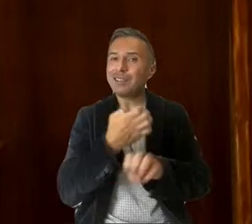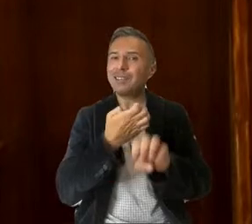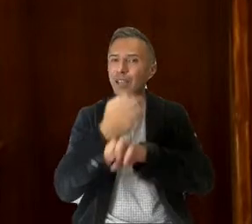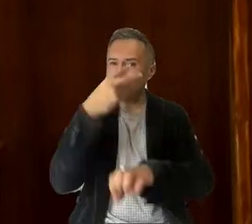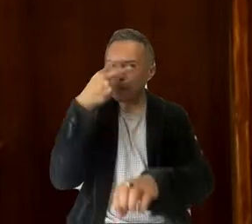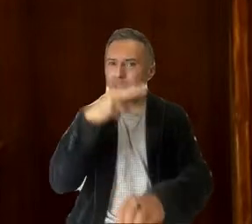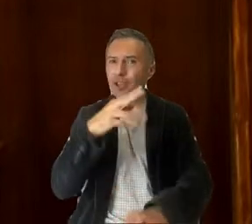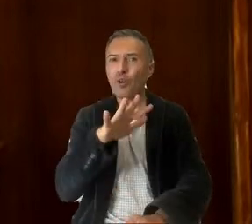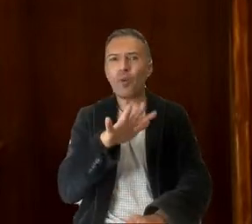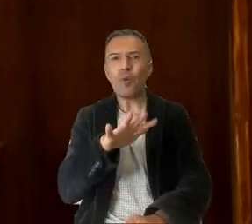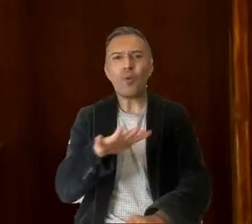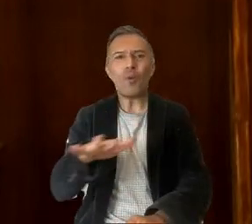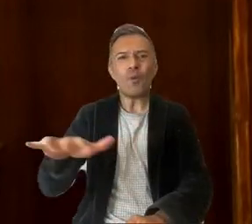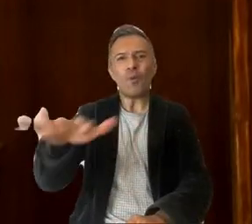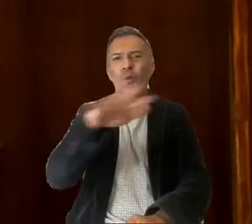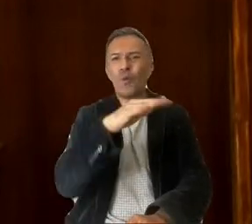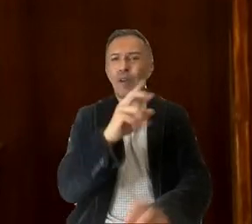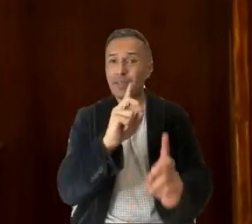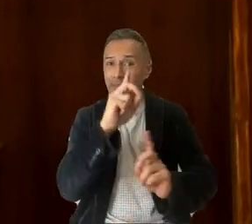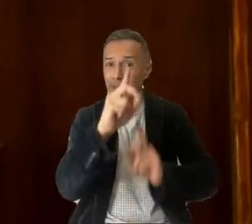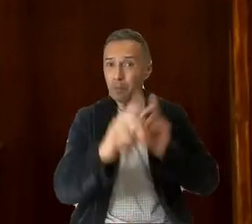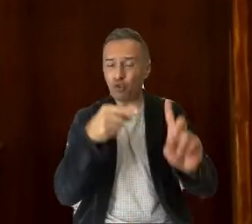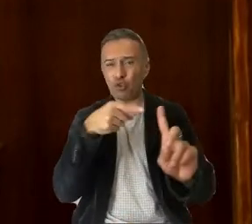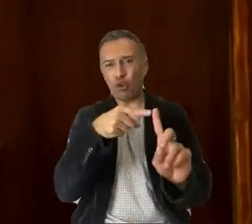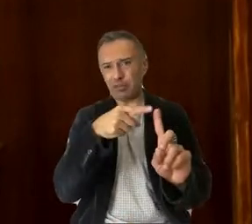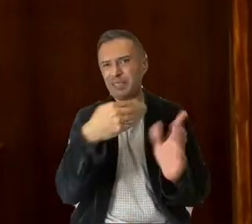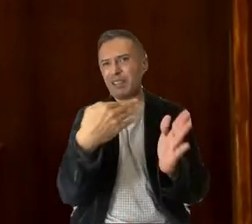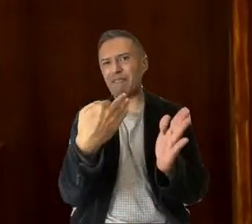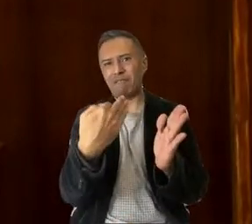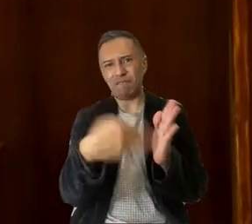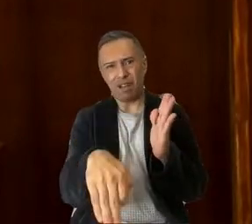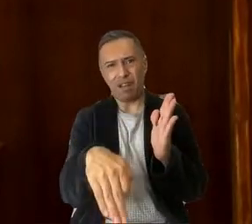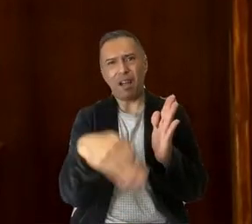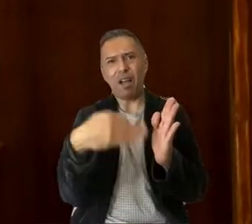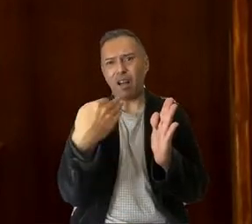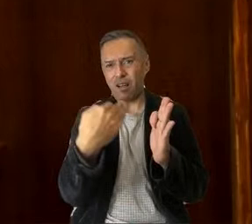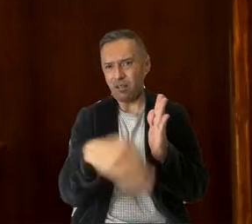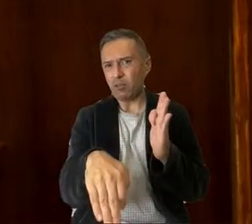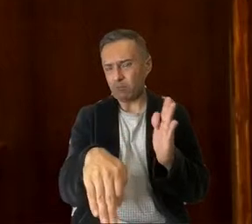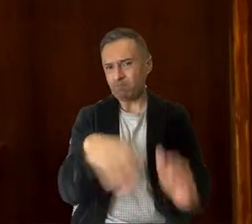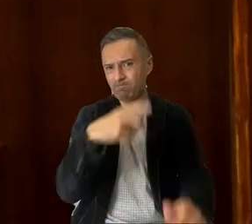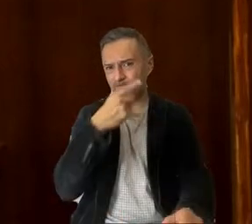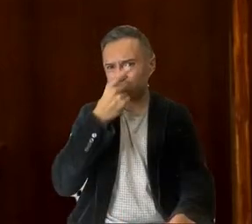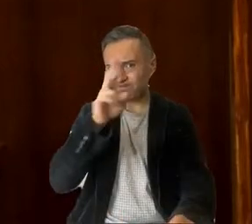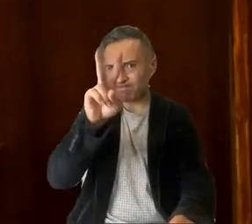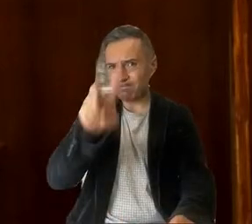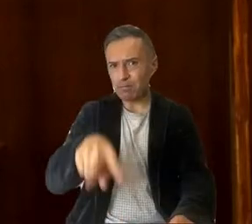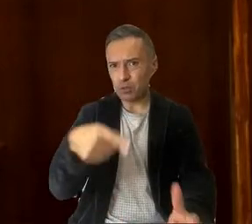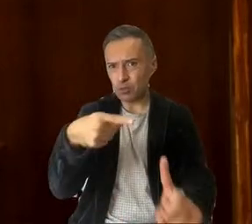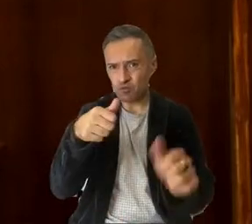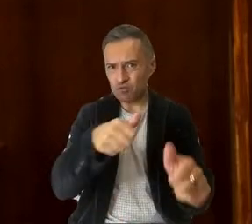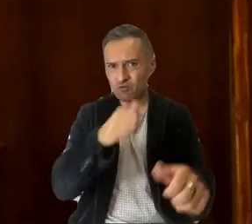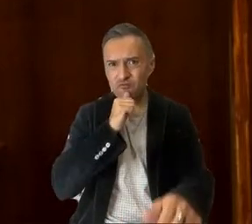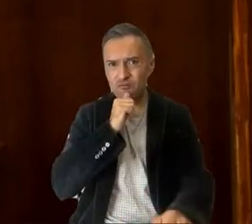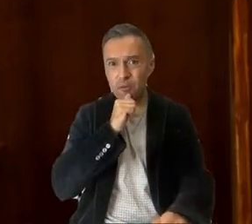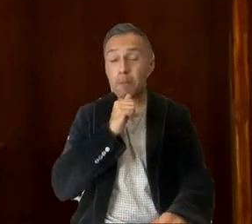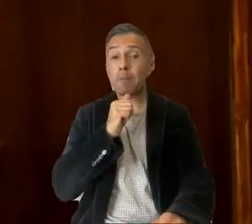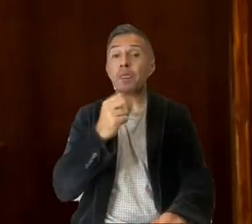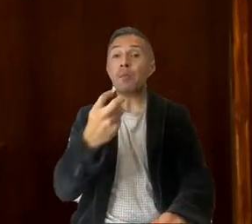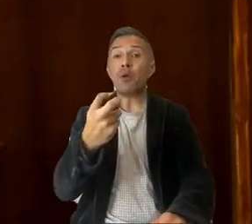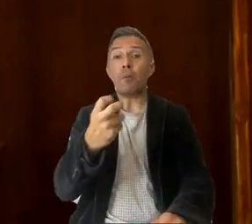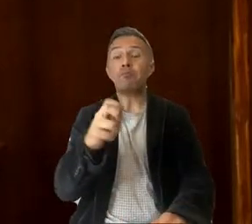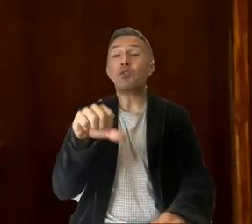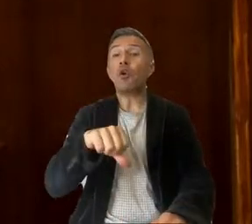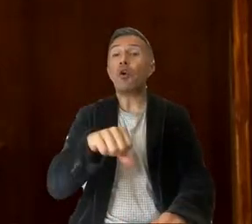deuda pendiente con el sector deportivo. Es por lo anterior que el día de hoy, no